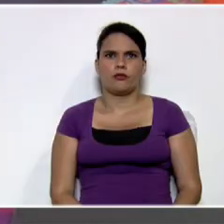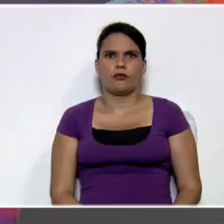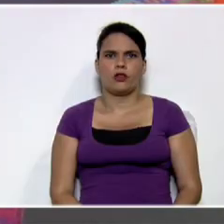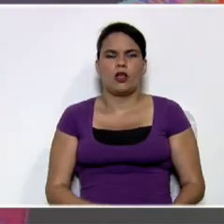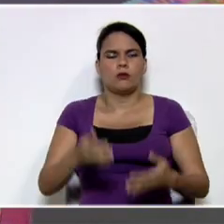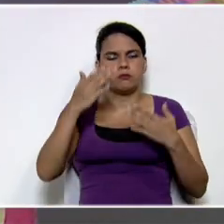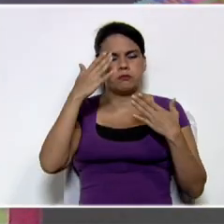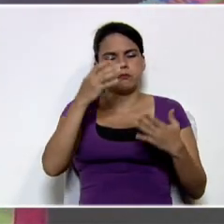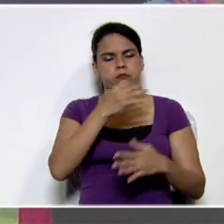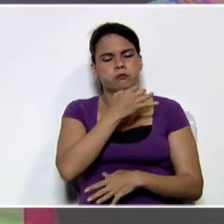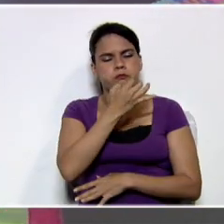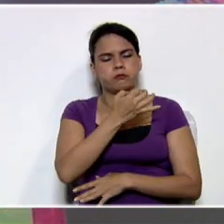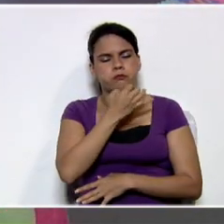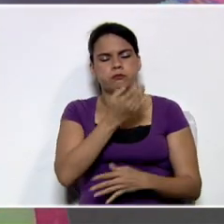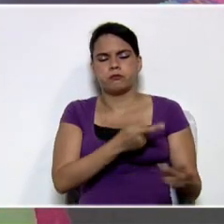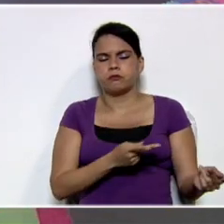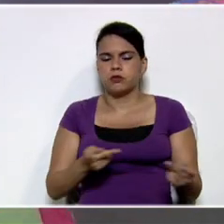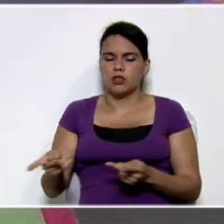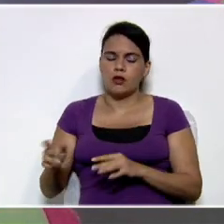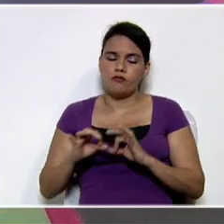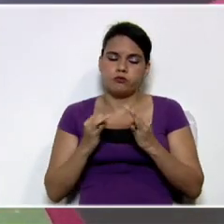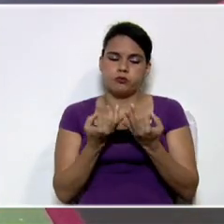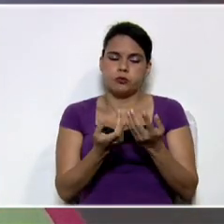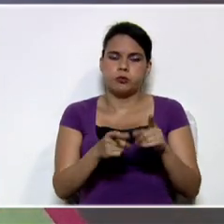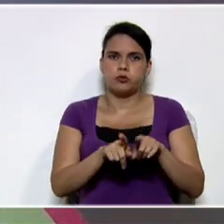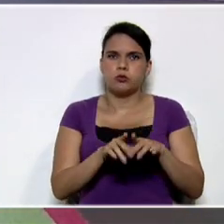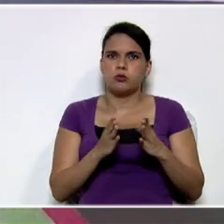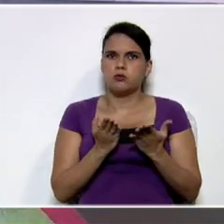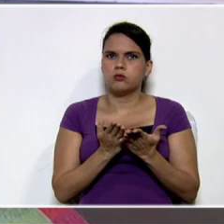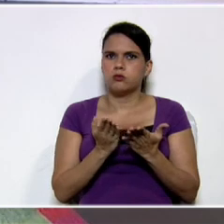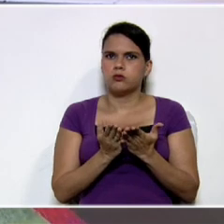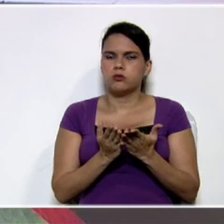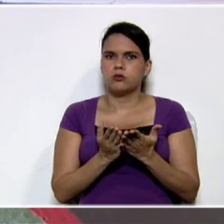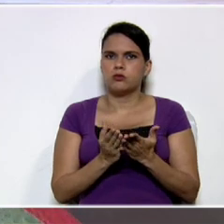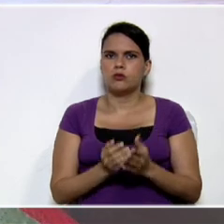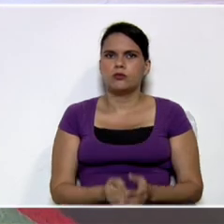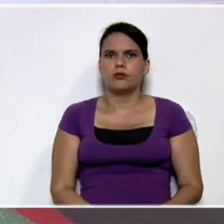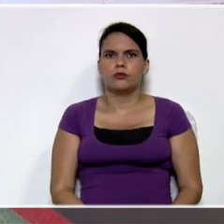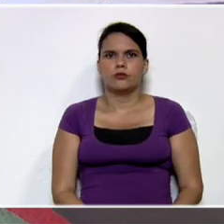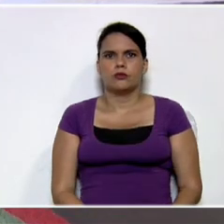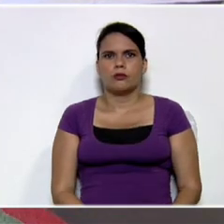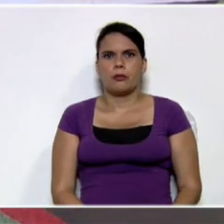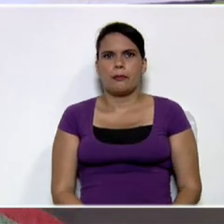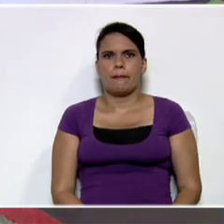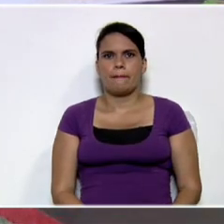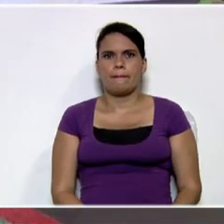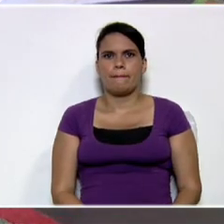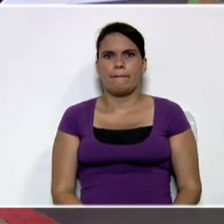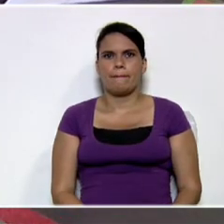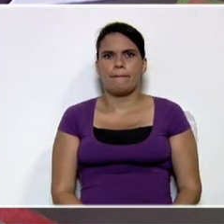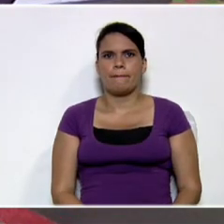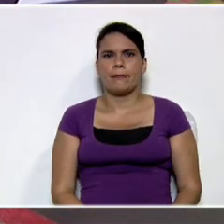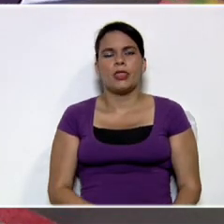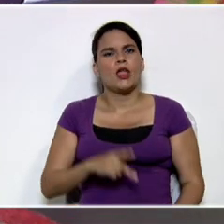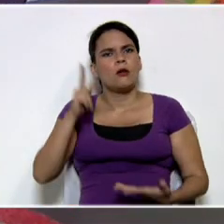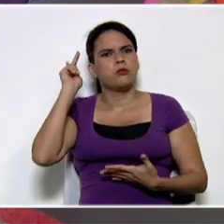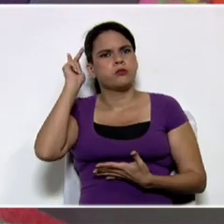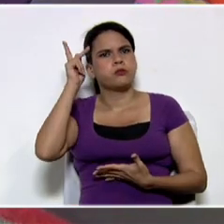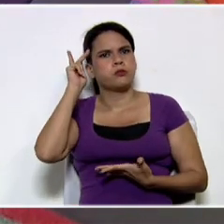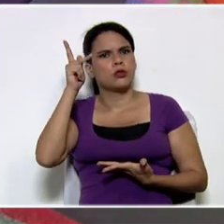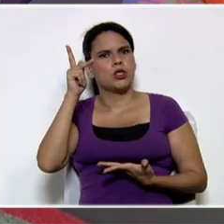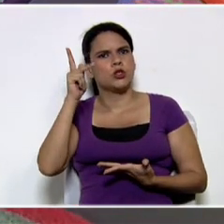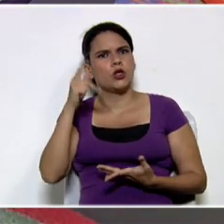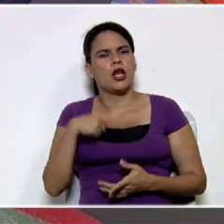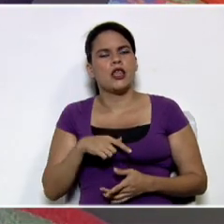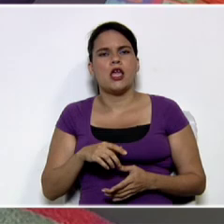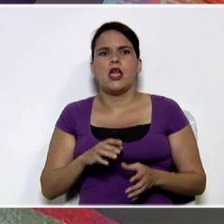Hola, buenas tardes, bienvenidos a un nuevo programa de Cada Familia, una Escuela. En esta oportunidad le acompaña la profesora Noelia Molina, docente del área de